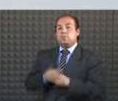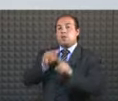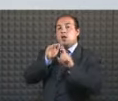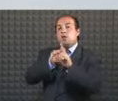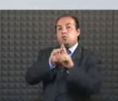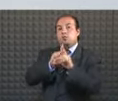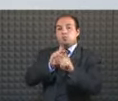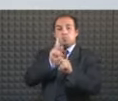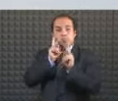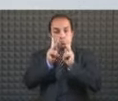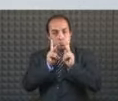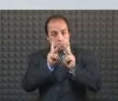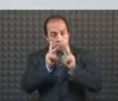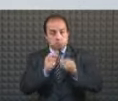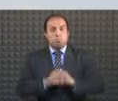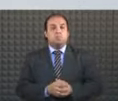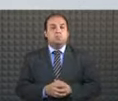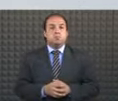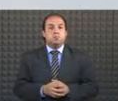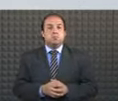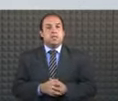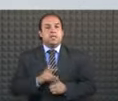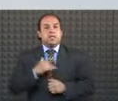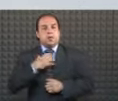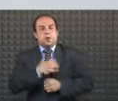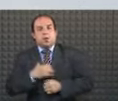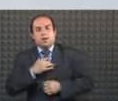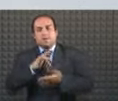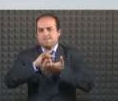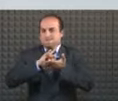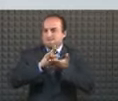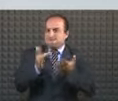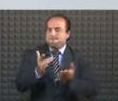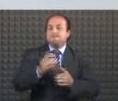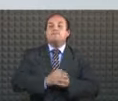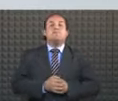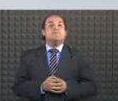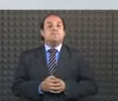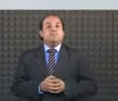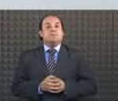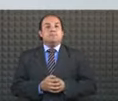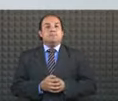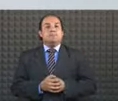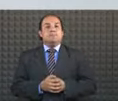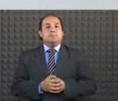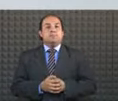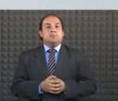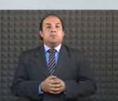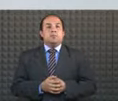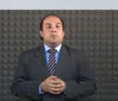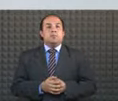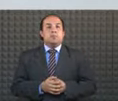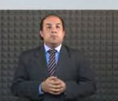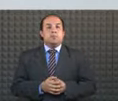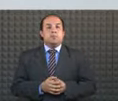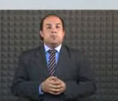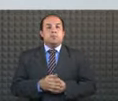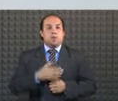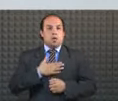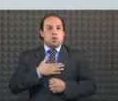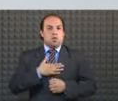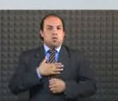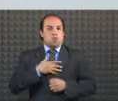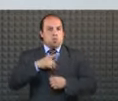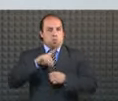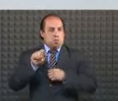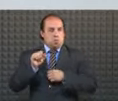hablamos, pues estaba muy contenta, agradecida, y quedé que en el momento que ella lo considere